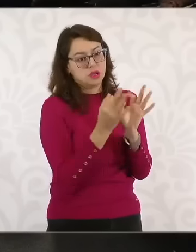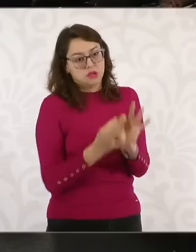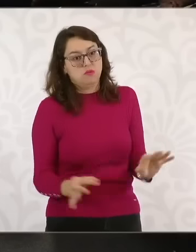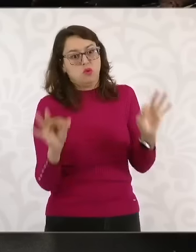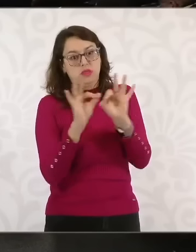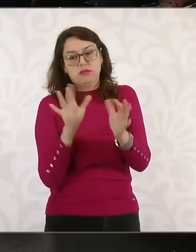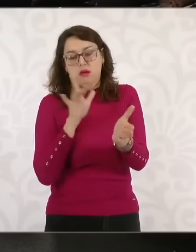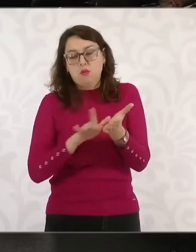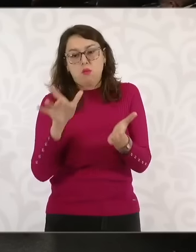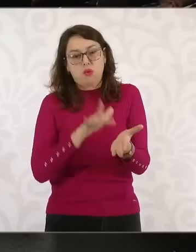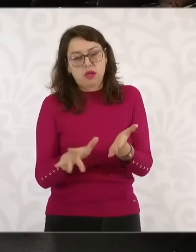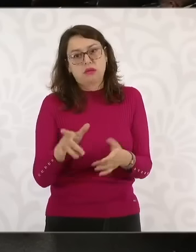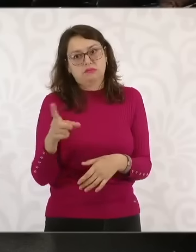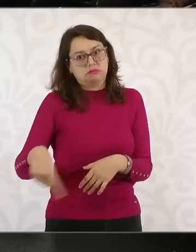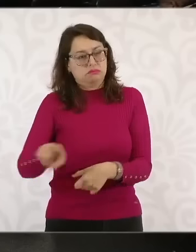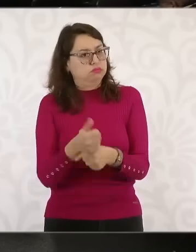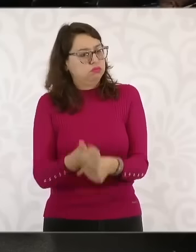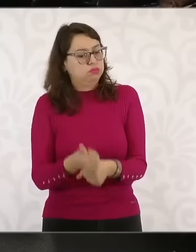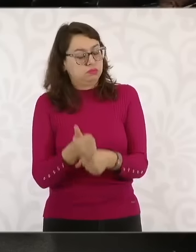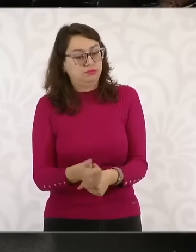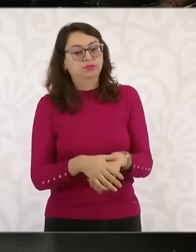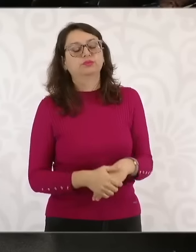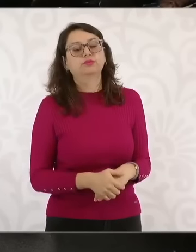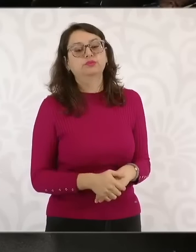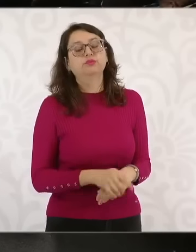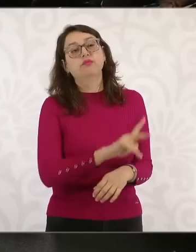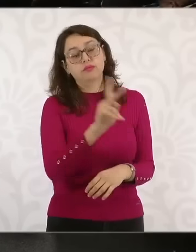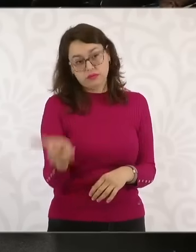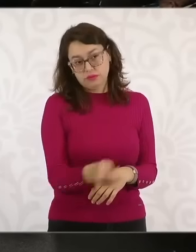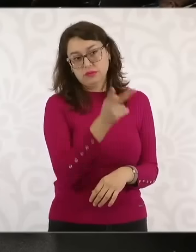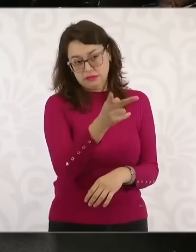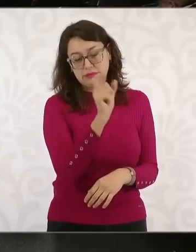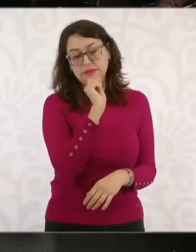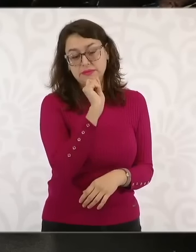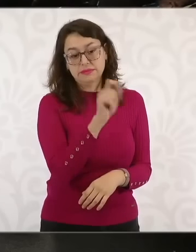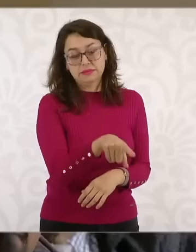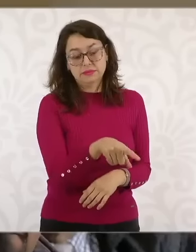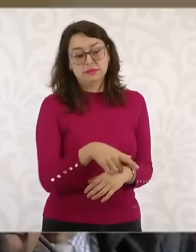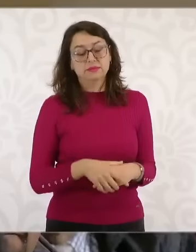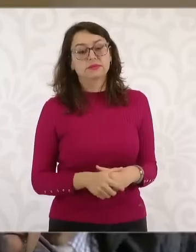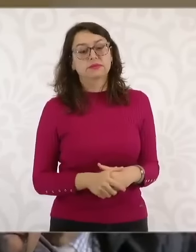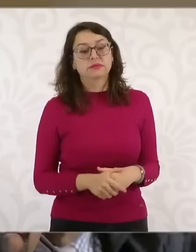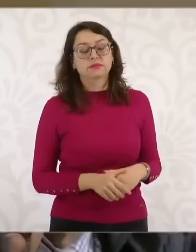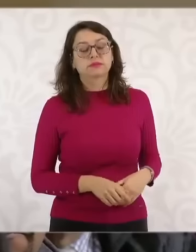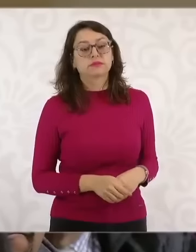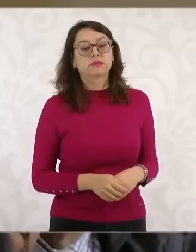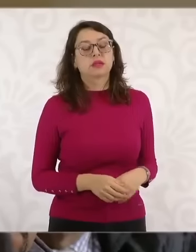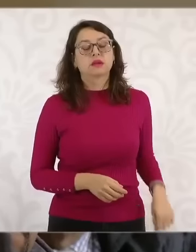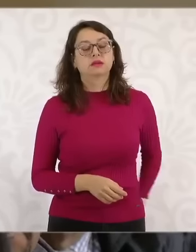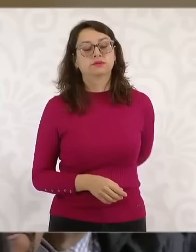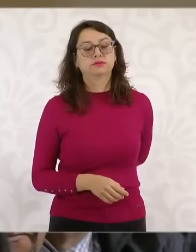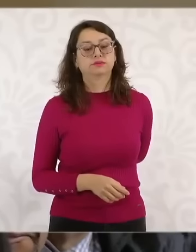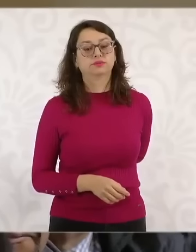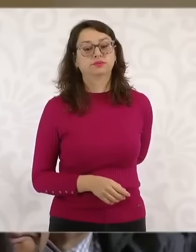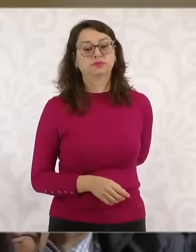pueblo que está en sufrimiento, Presidenta, y también preguntarle, porque ahora pues estuvieron circulando sobre todo en redes sociales